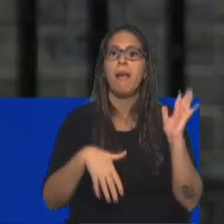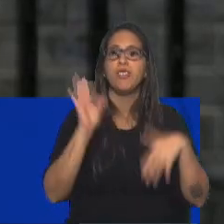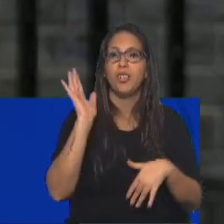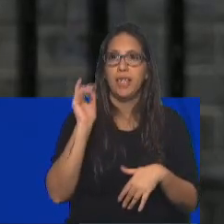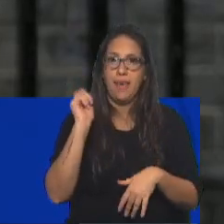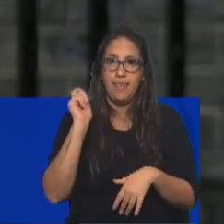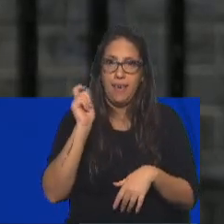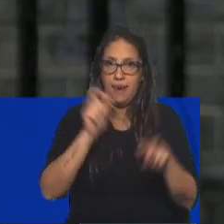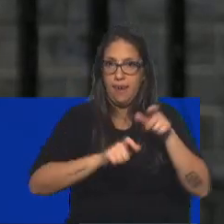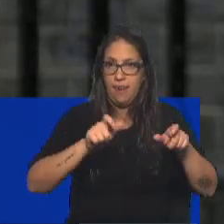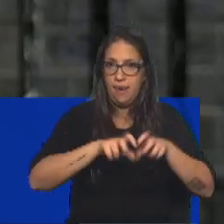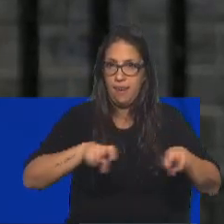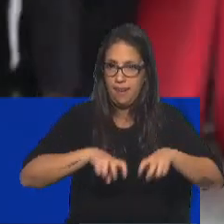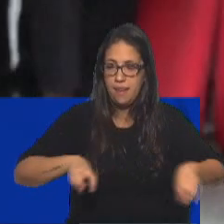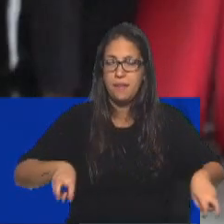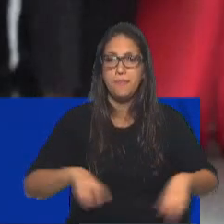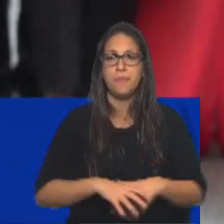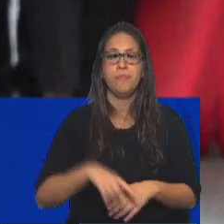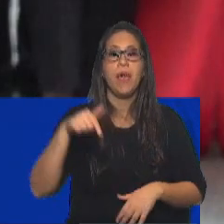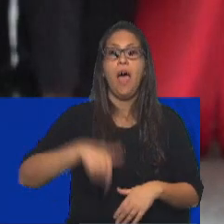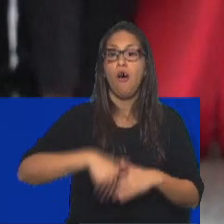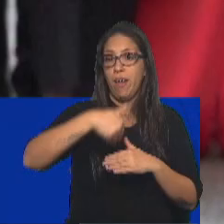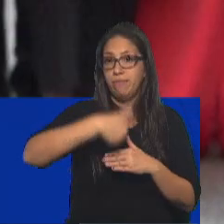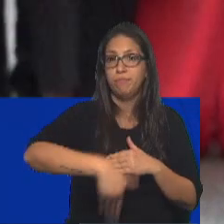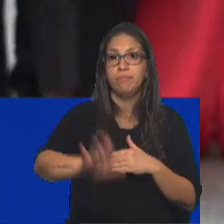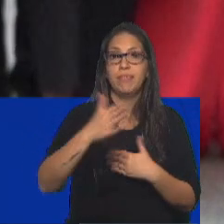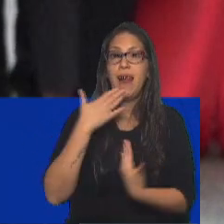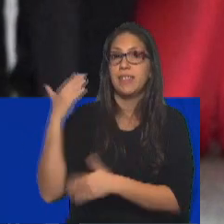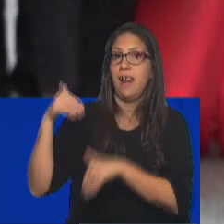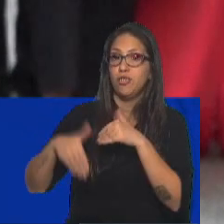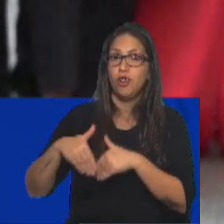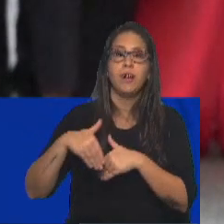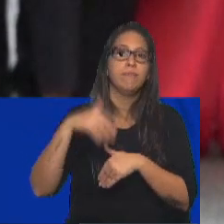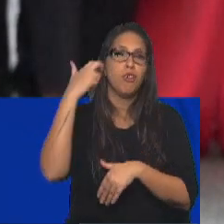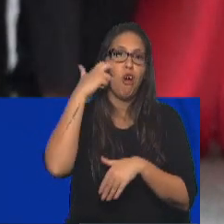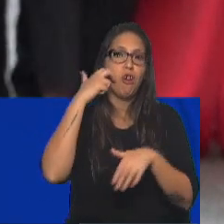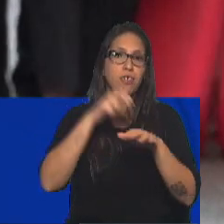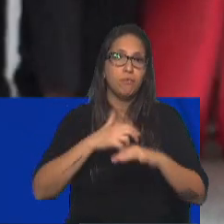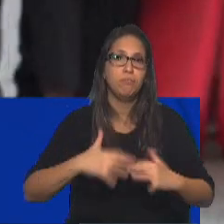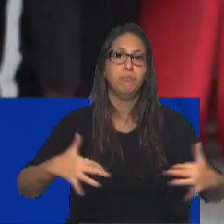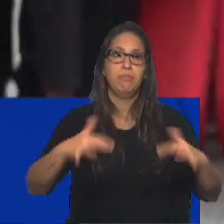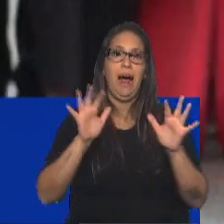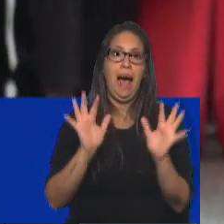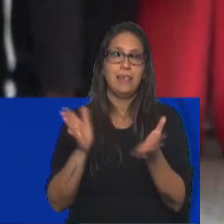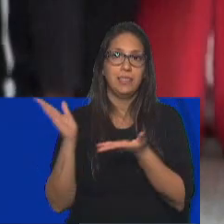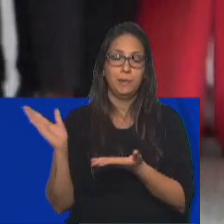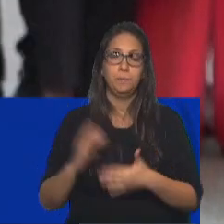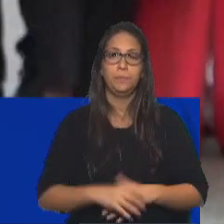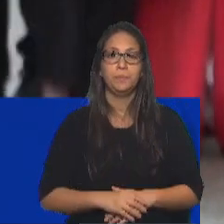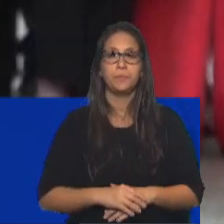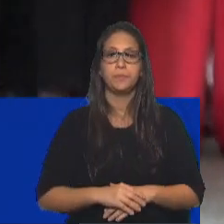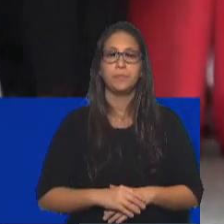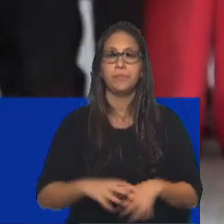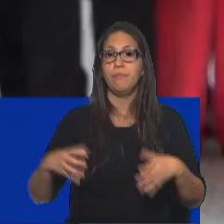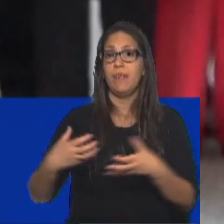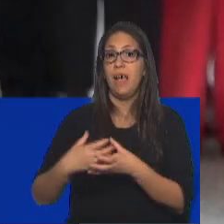el Parlamento a partir de esta elección. Un gran triunfo del laborismo